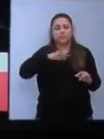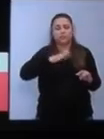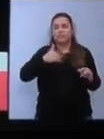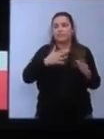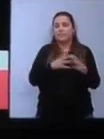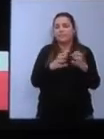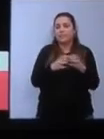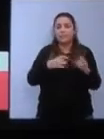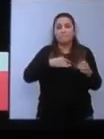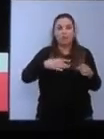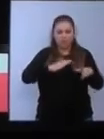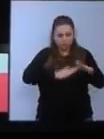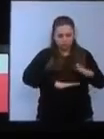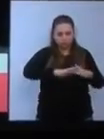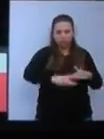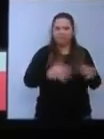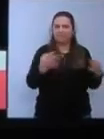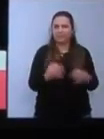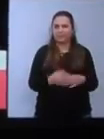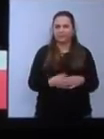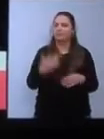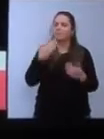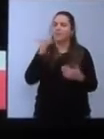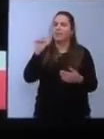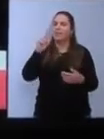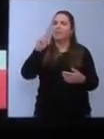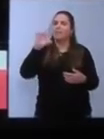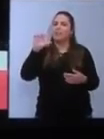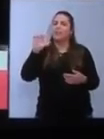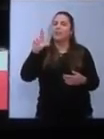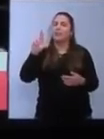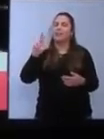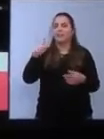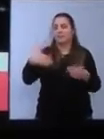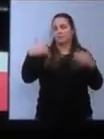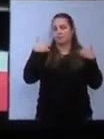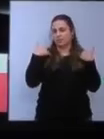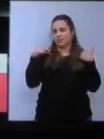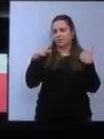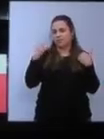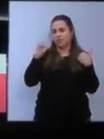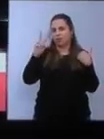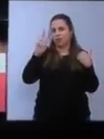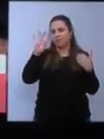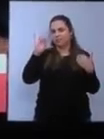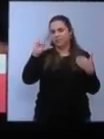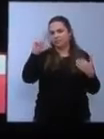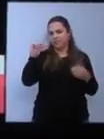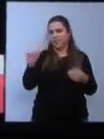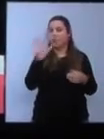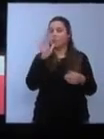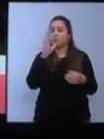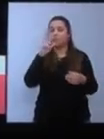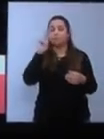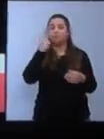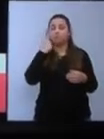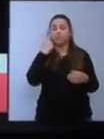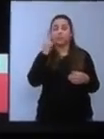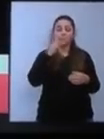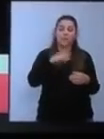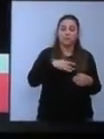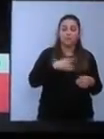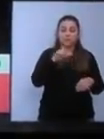el blanco en el suelo. Muchas gracias, Javier Maello, el responsable de esta estación de esquí de la Covatilla. Nieve en el suelo, porque de momento no sé si podemos ver la imagen,